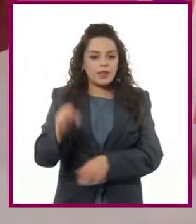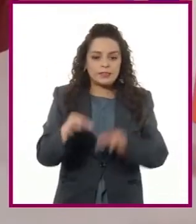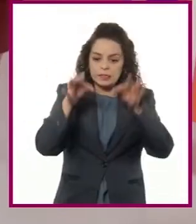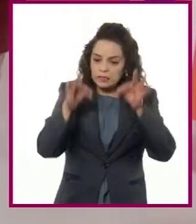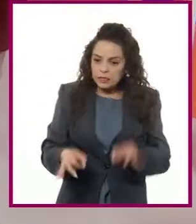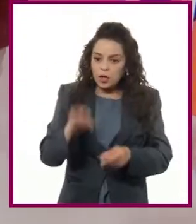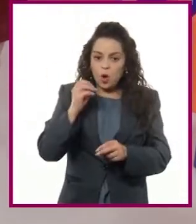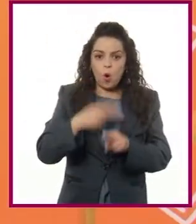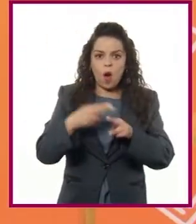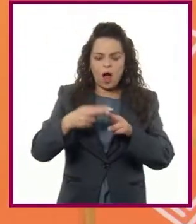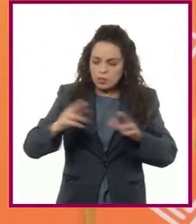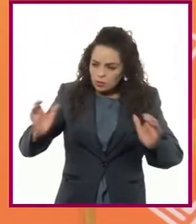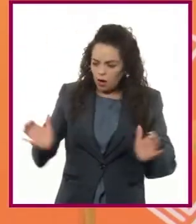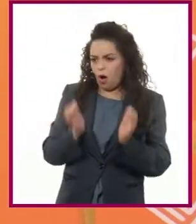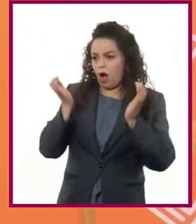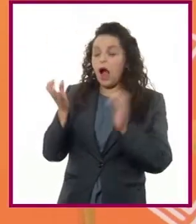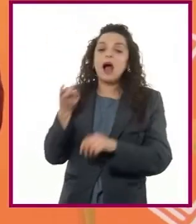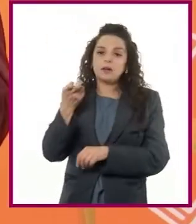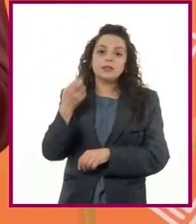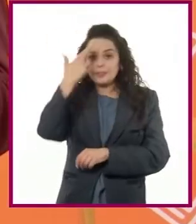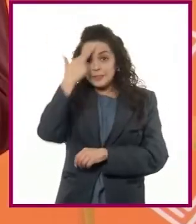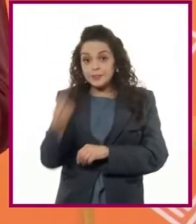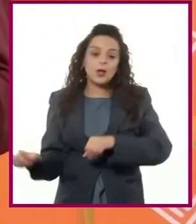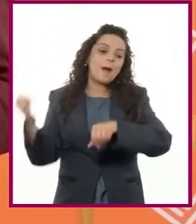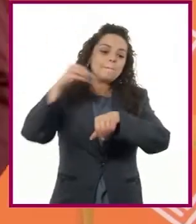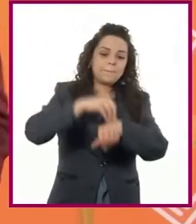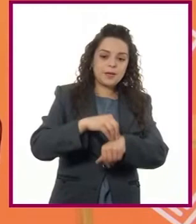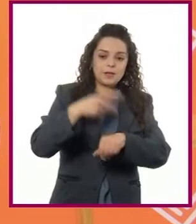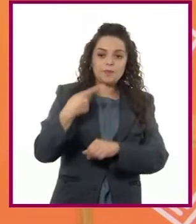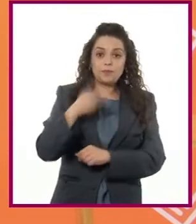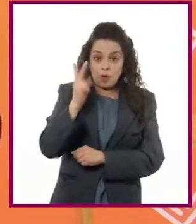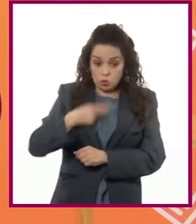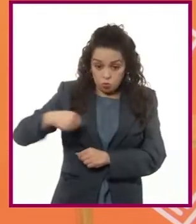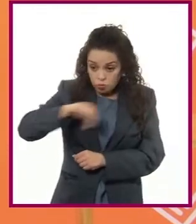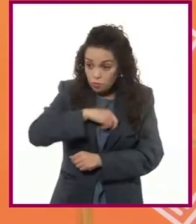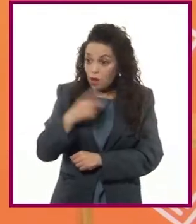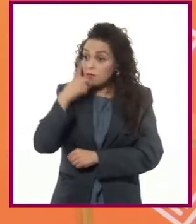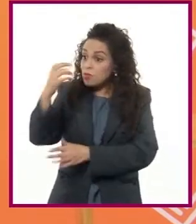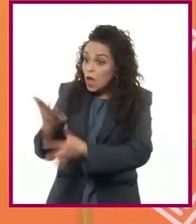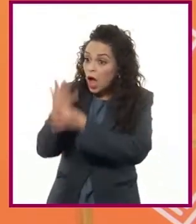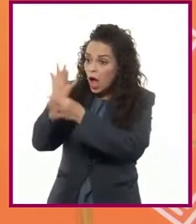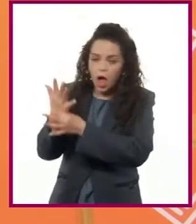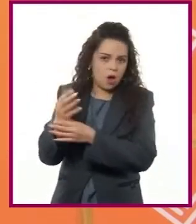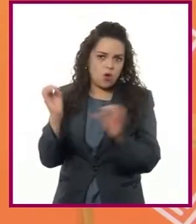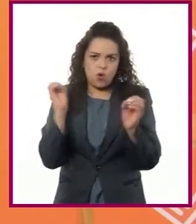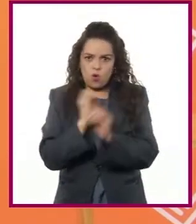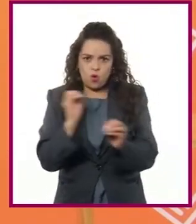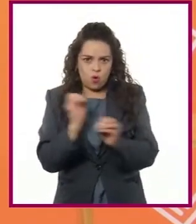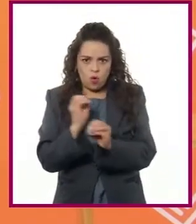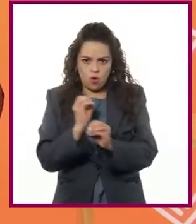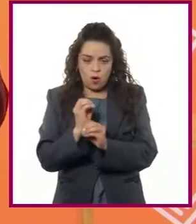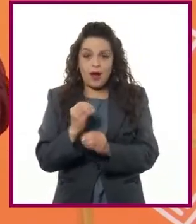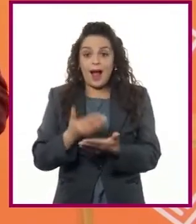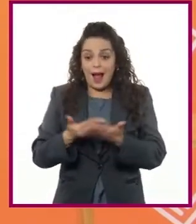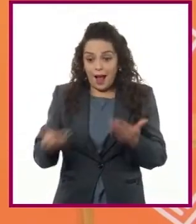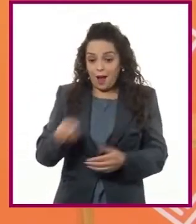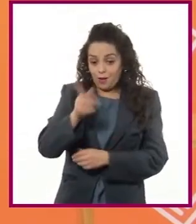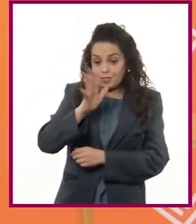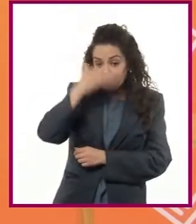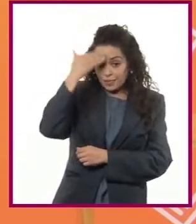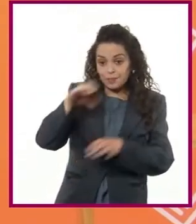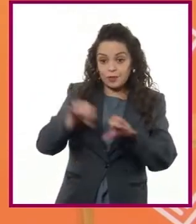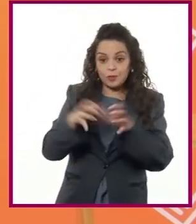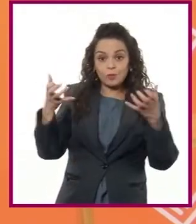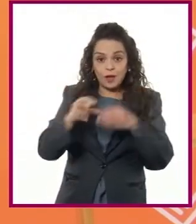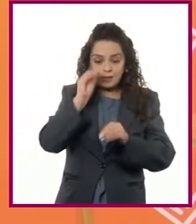incluso sorpresivo, pero que no es dicho por nosotros. Ahora ya saben cómo hacer las citas